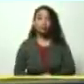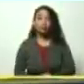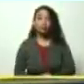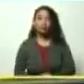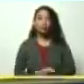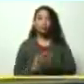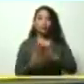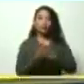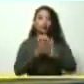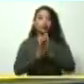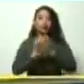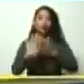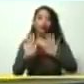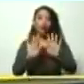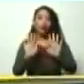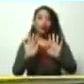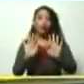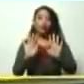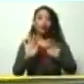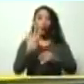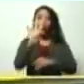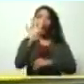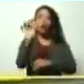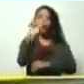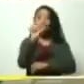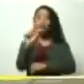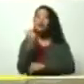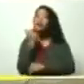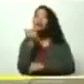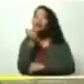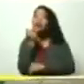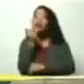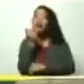Ya en cuatro semanas estaremos